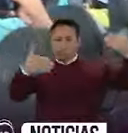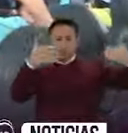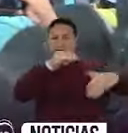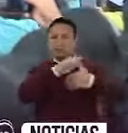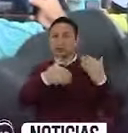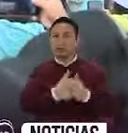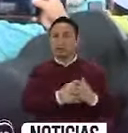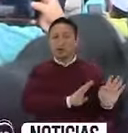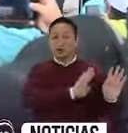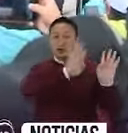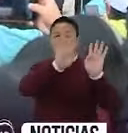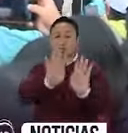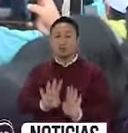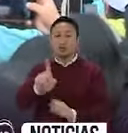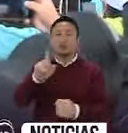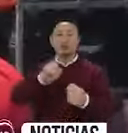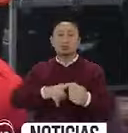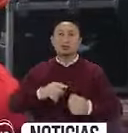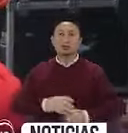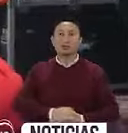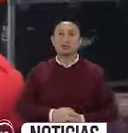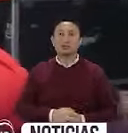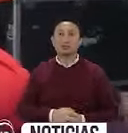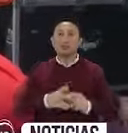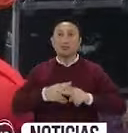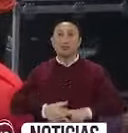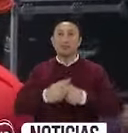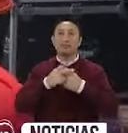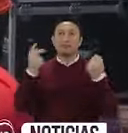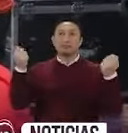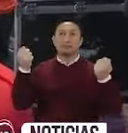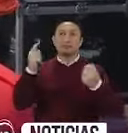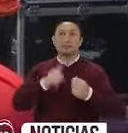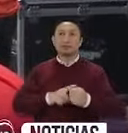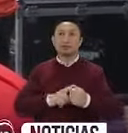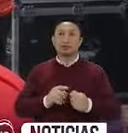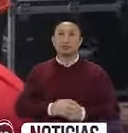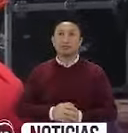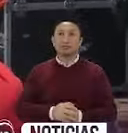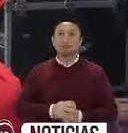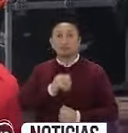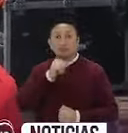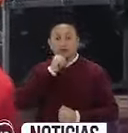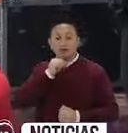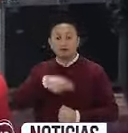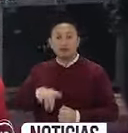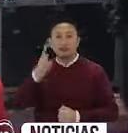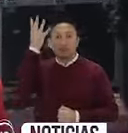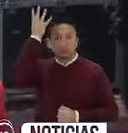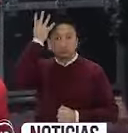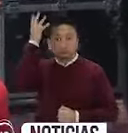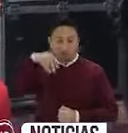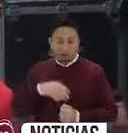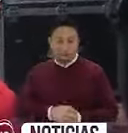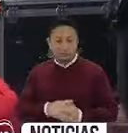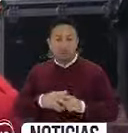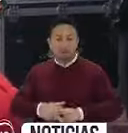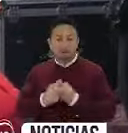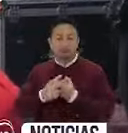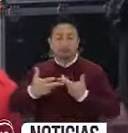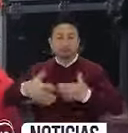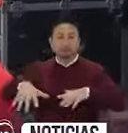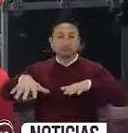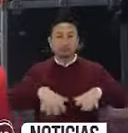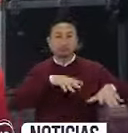cita al centro histórico de la ciudad. Empezamos ya las fiestas de Quito. Todavía falta la elección de la reina, pero ya estamos dando inicio a las